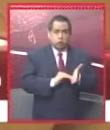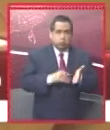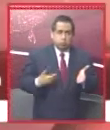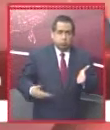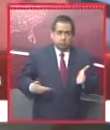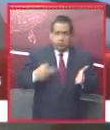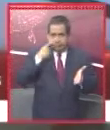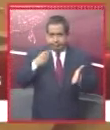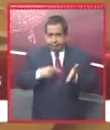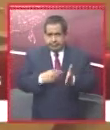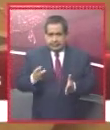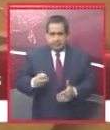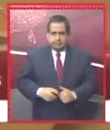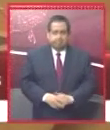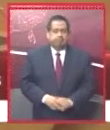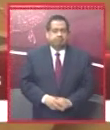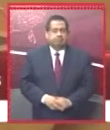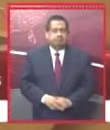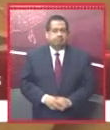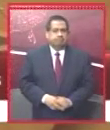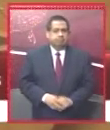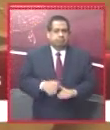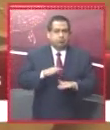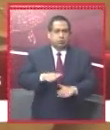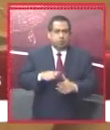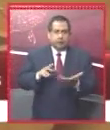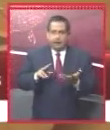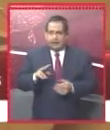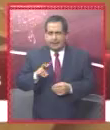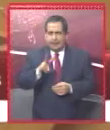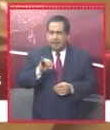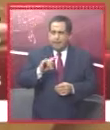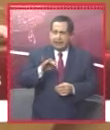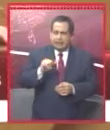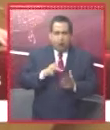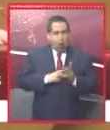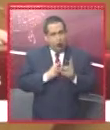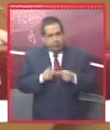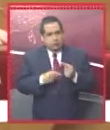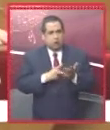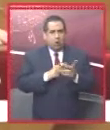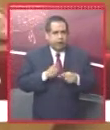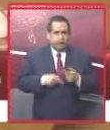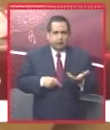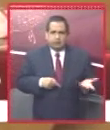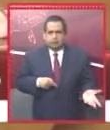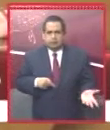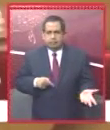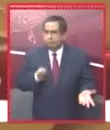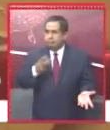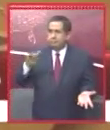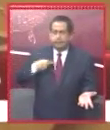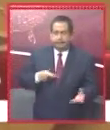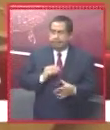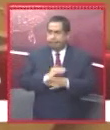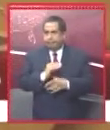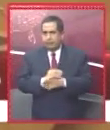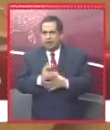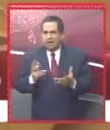facultad. Los asuntos de la revictimización, de autoridades que ignoran a las víctimas,